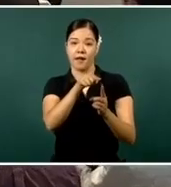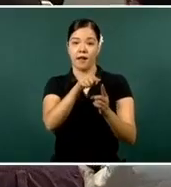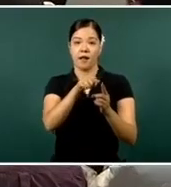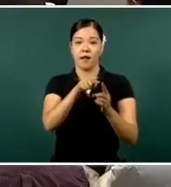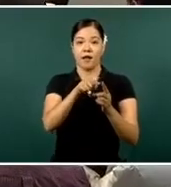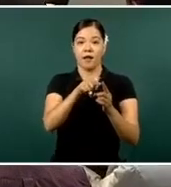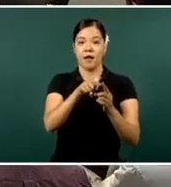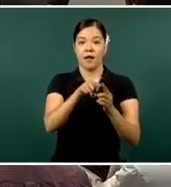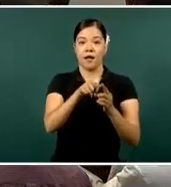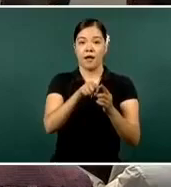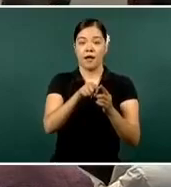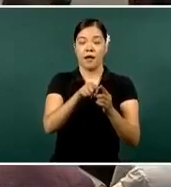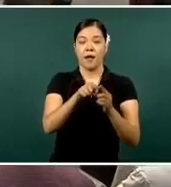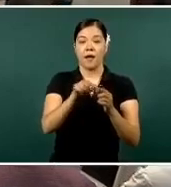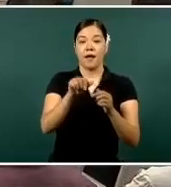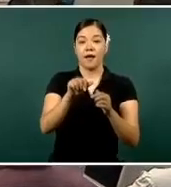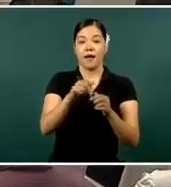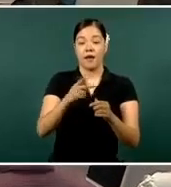del Instituto